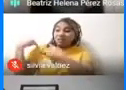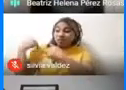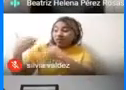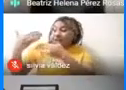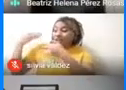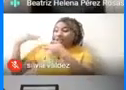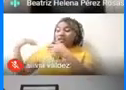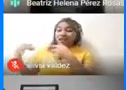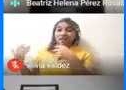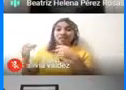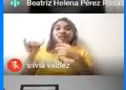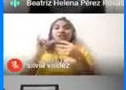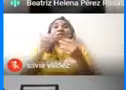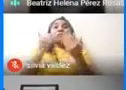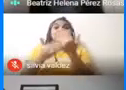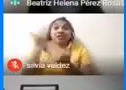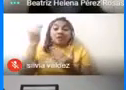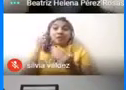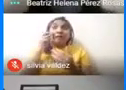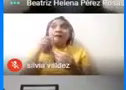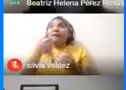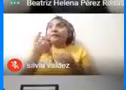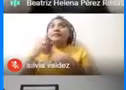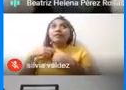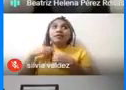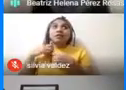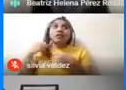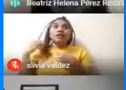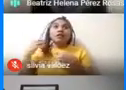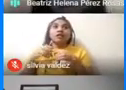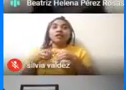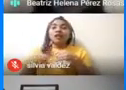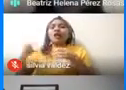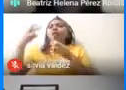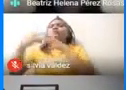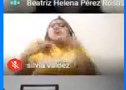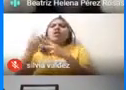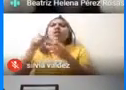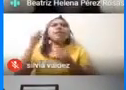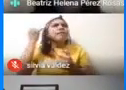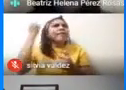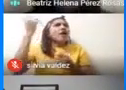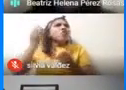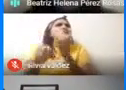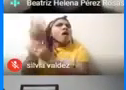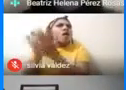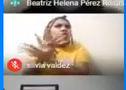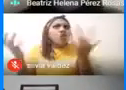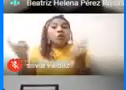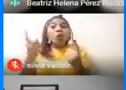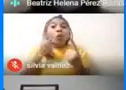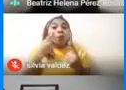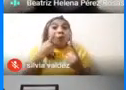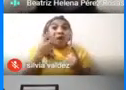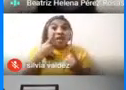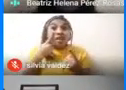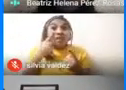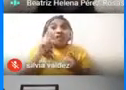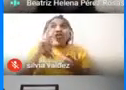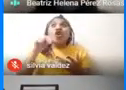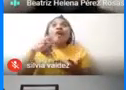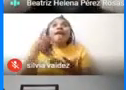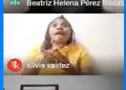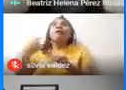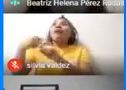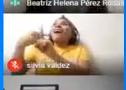Entonces, digamos que cuando empezamos a decirle al mundo hay que reinventarse, hay que tener cuidado y no caer en el